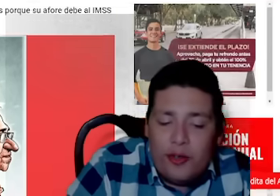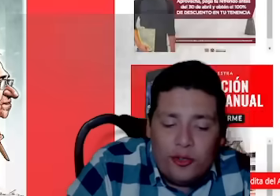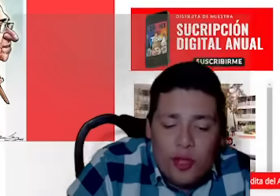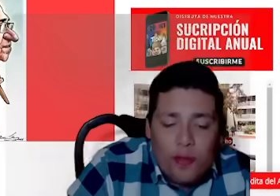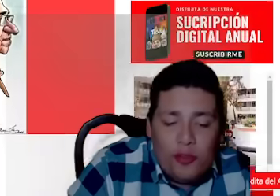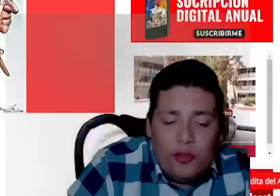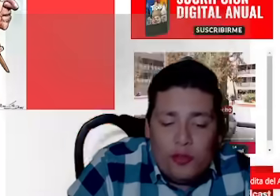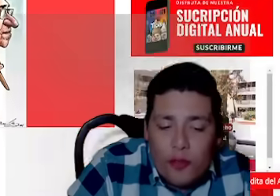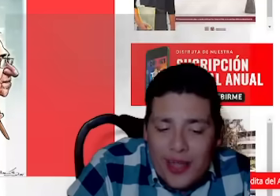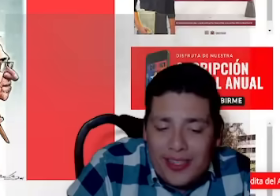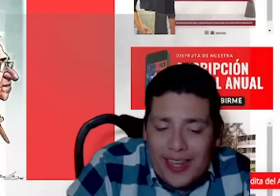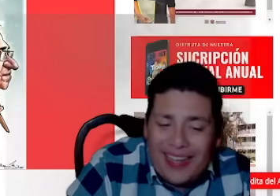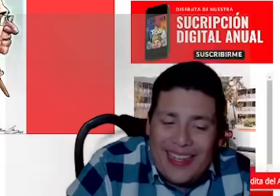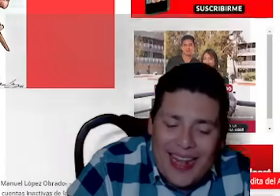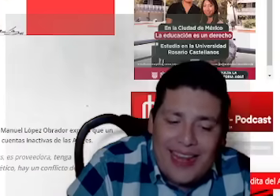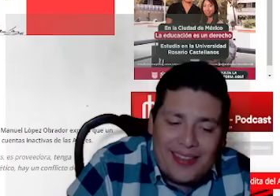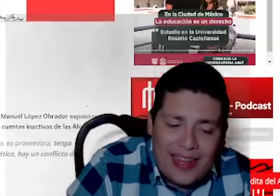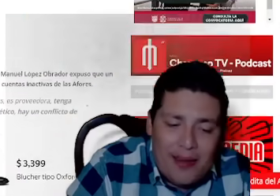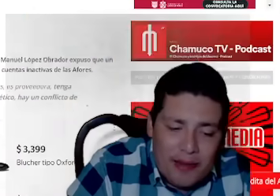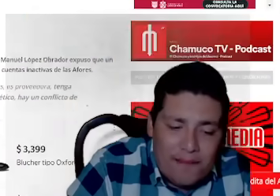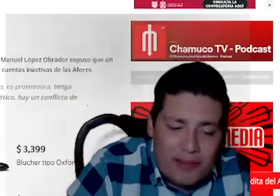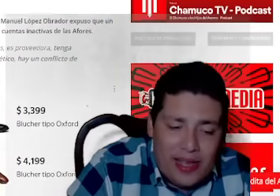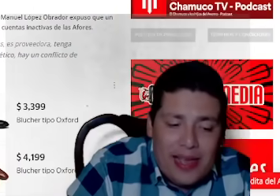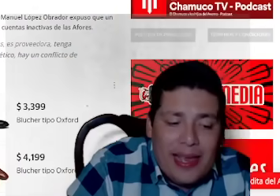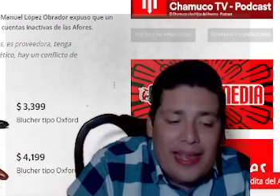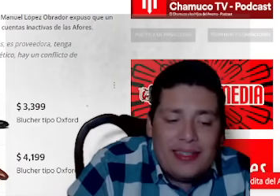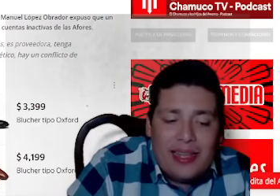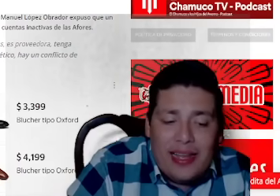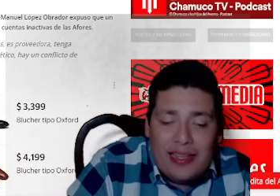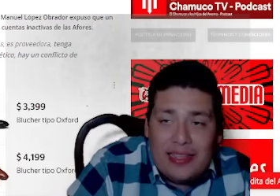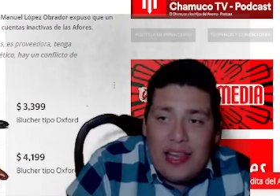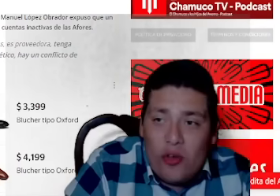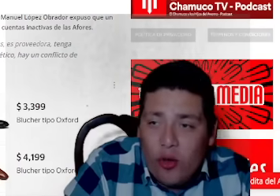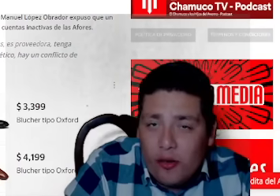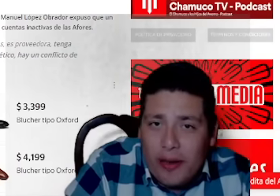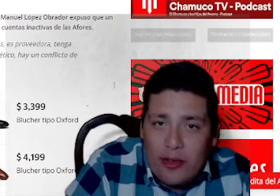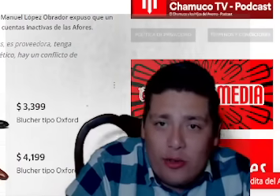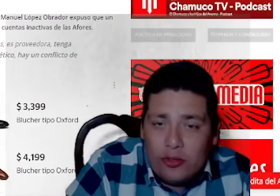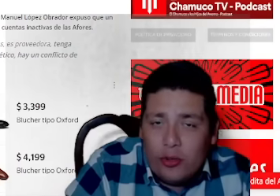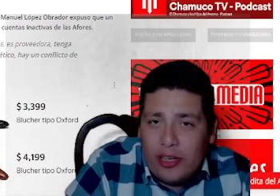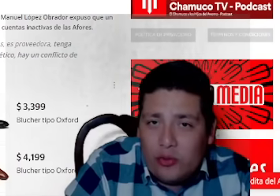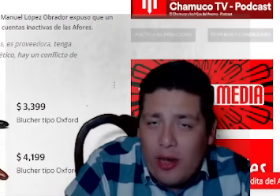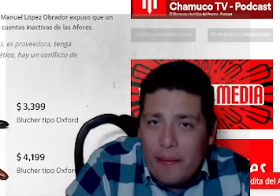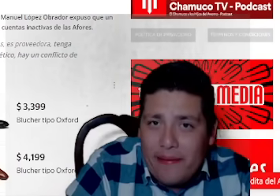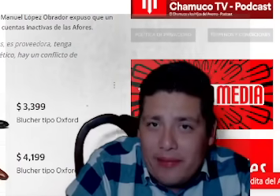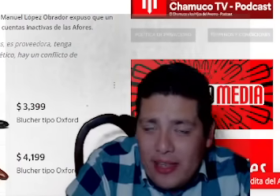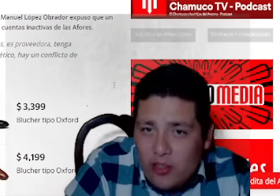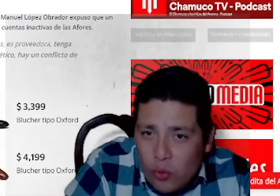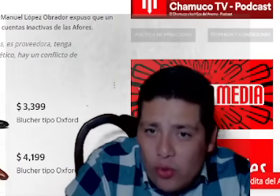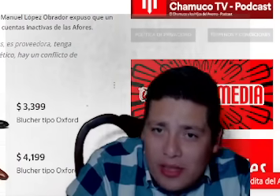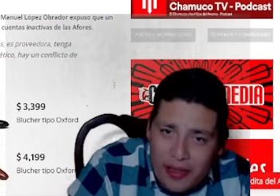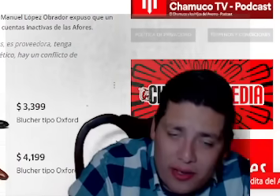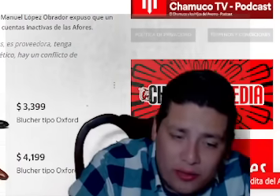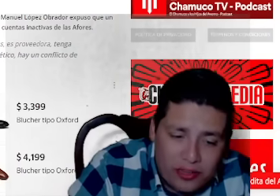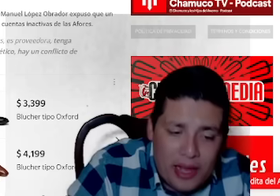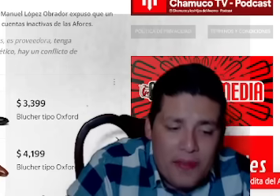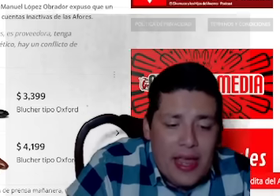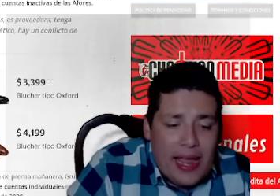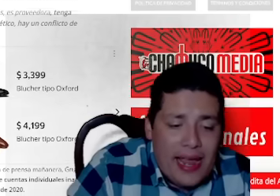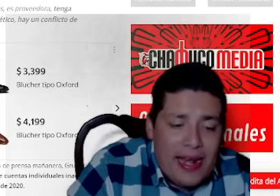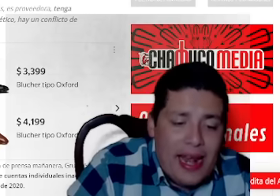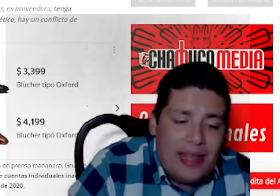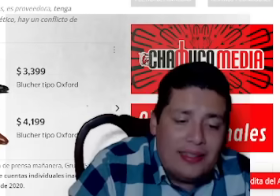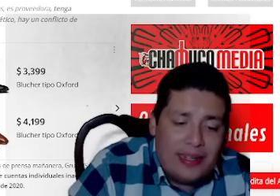amigas y amigos, pues nos muestra quién es realmente este señor mañoso que solamente insulta,